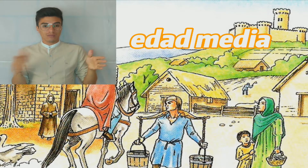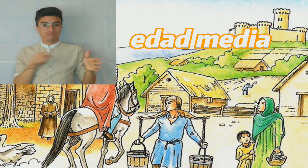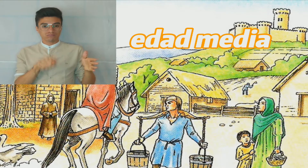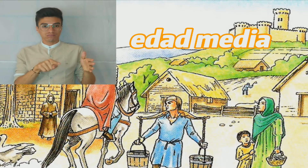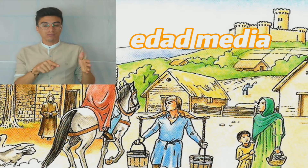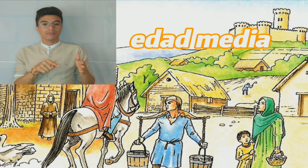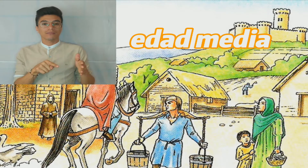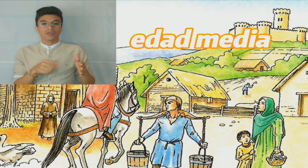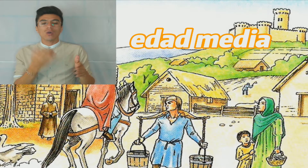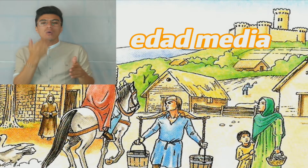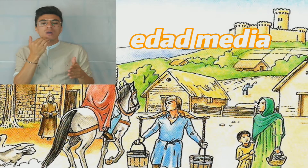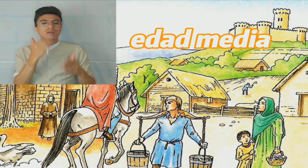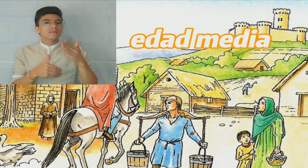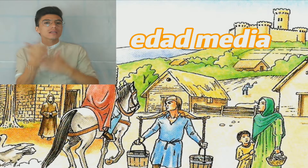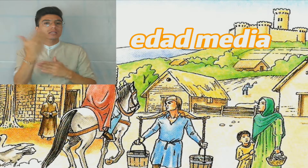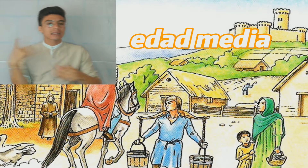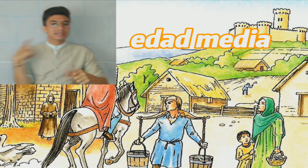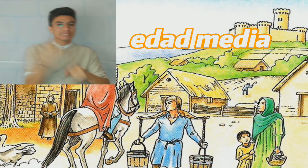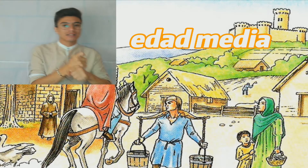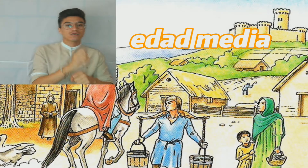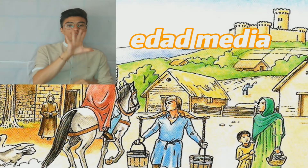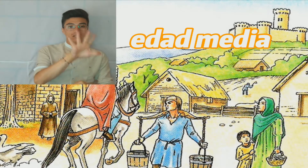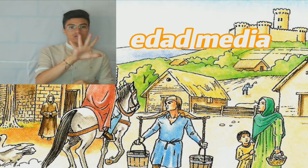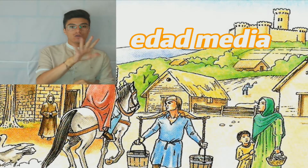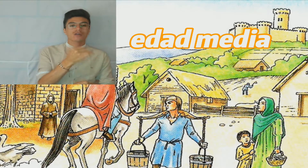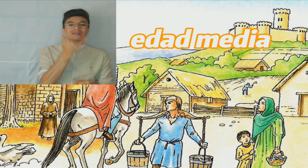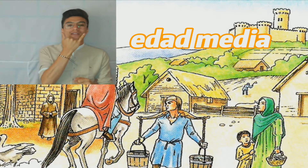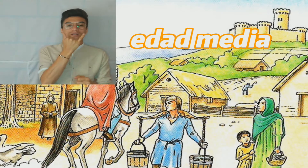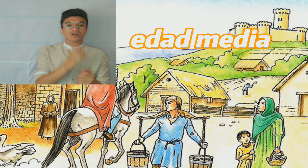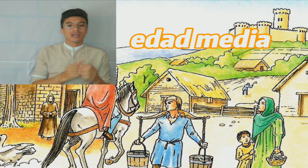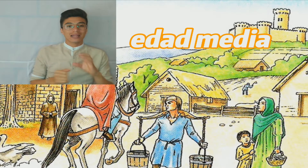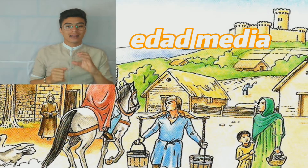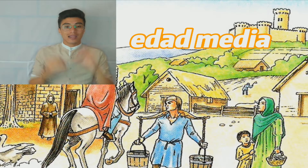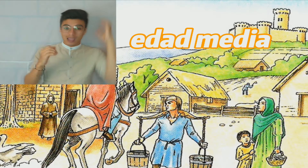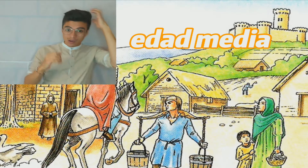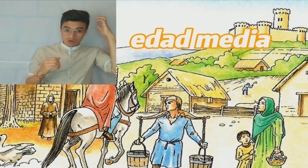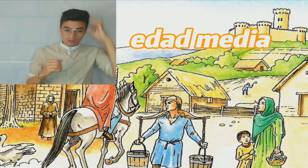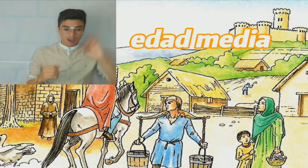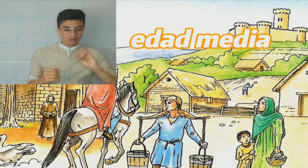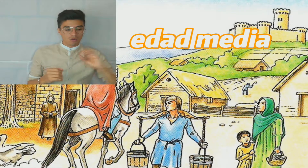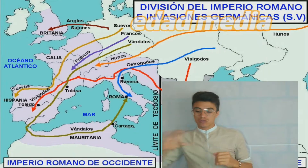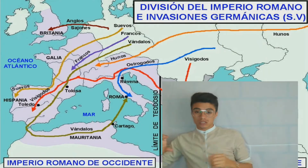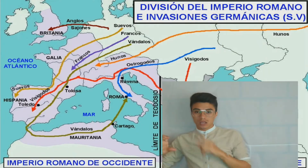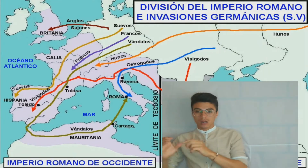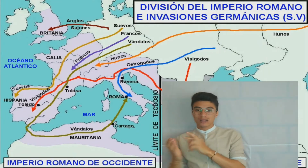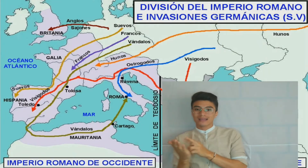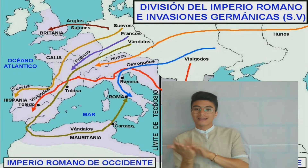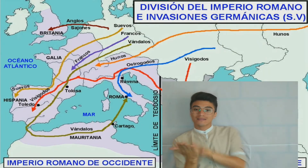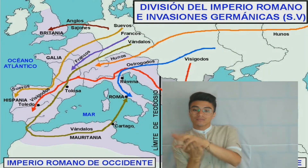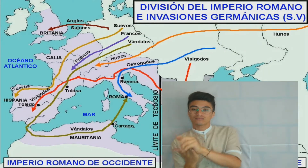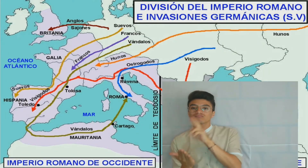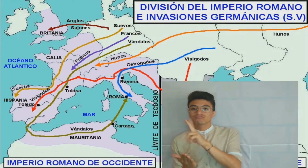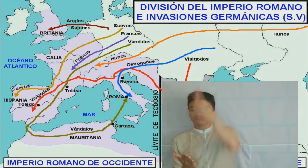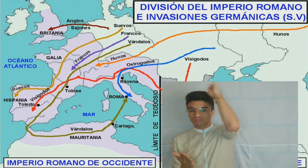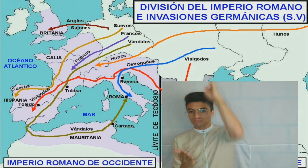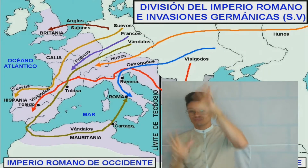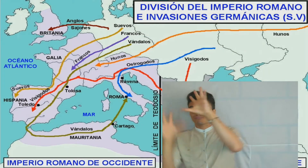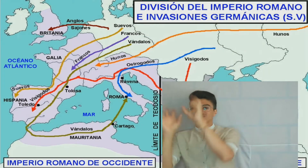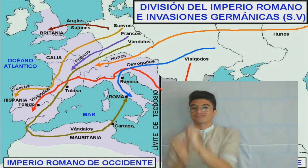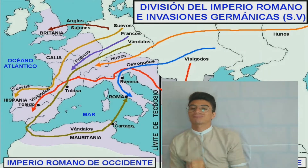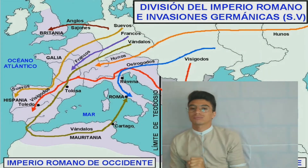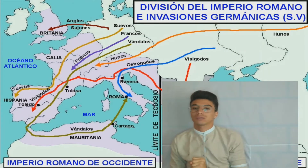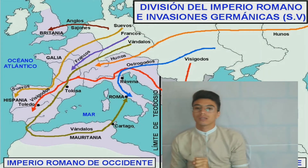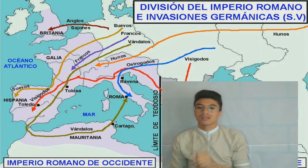humanidad que comienza en el siglo V después de Cristo con la caída en Europa Occidental del Imperio Romano. El poder romano en Occidente